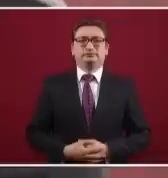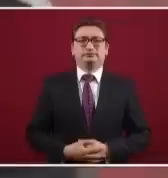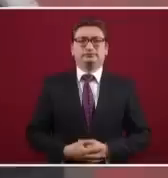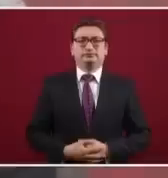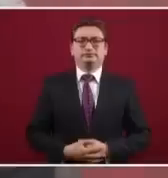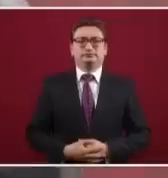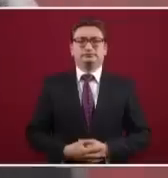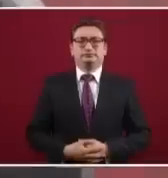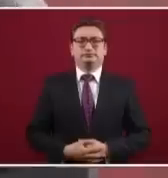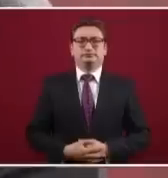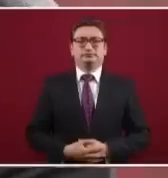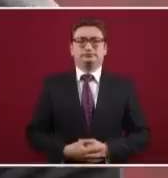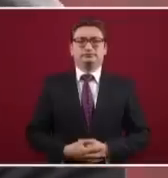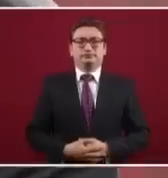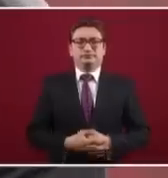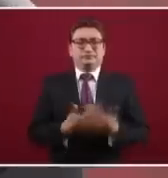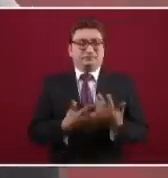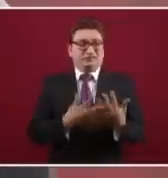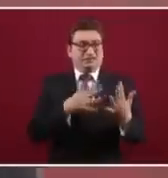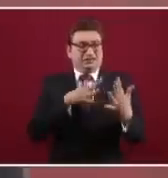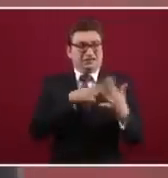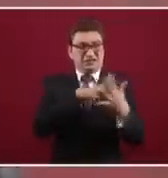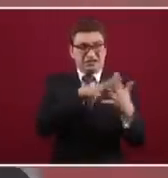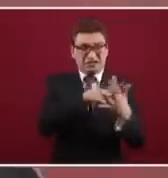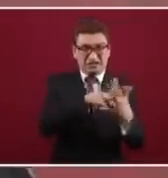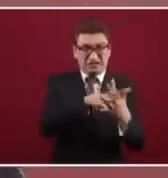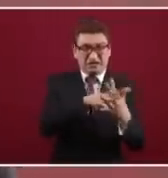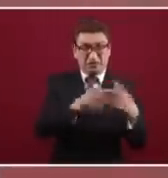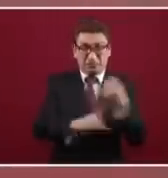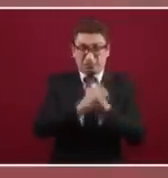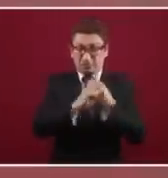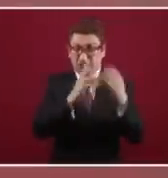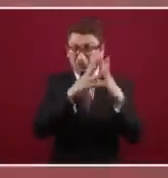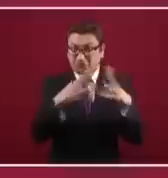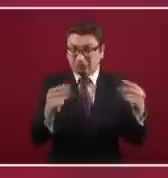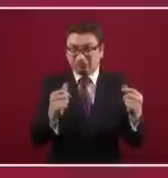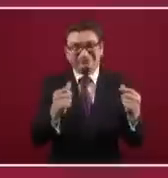En vez de resolver el problema, lo agravó.